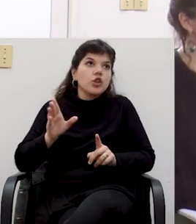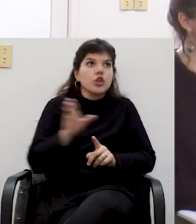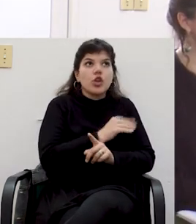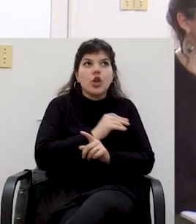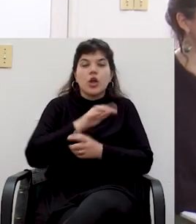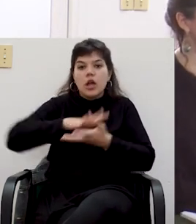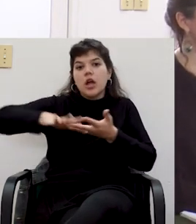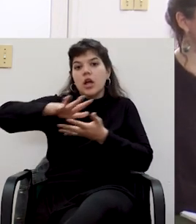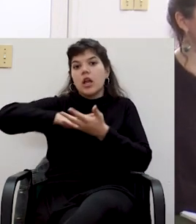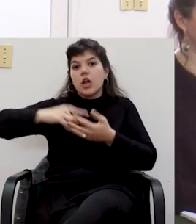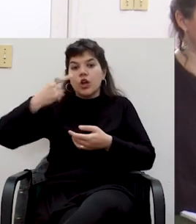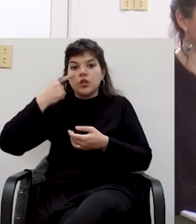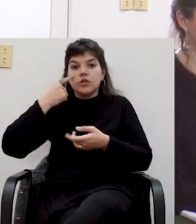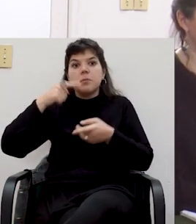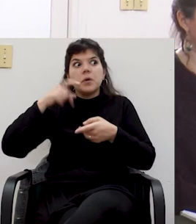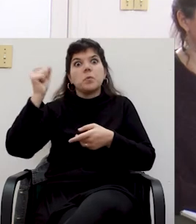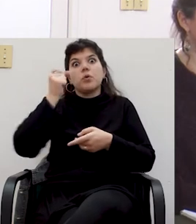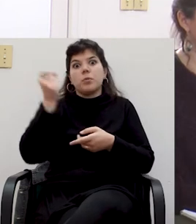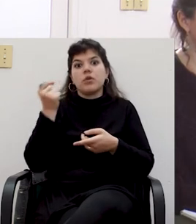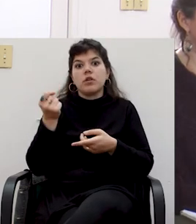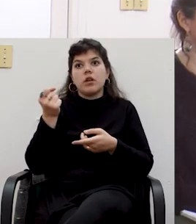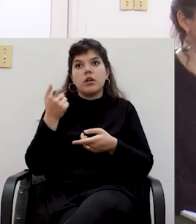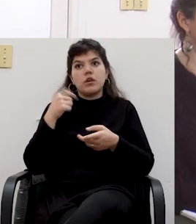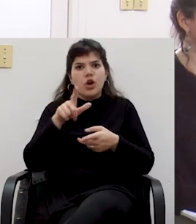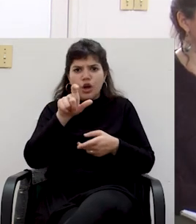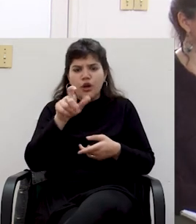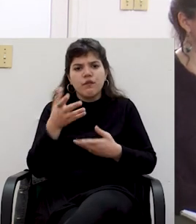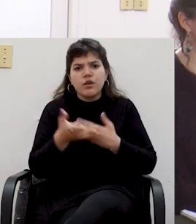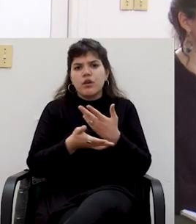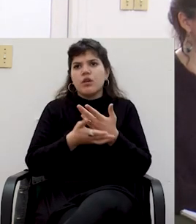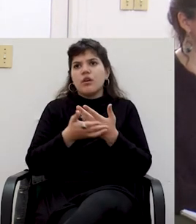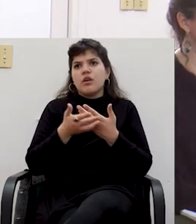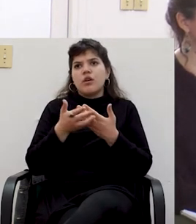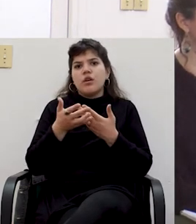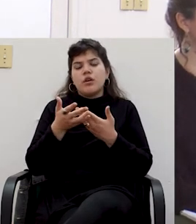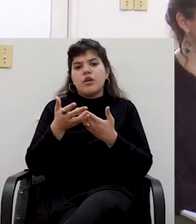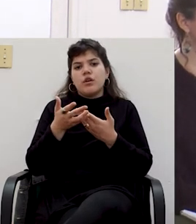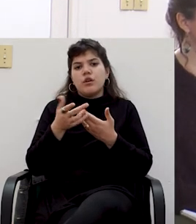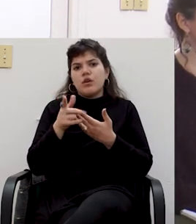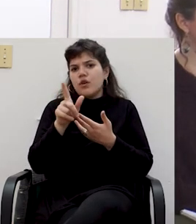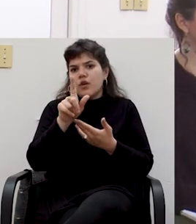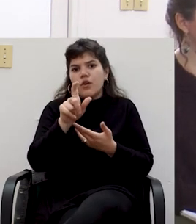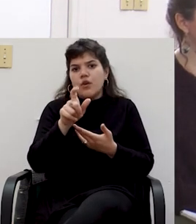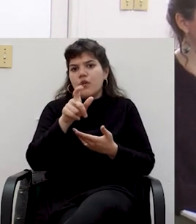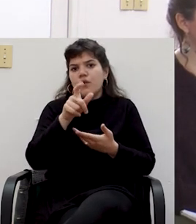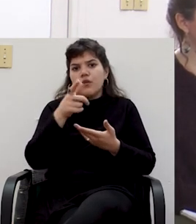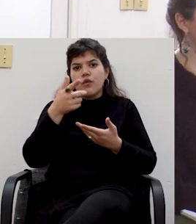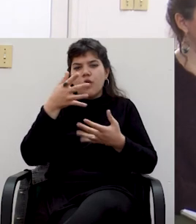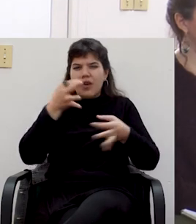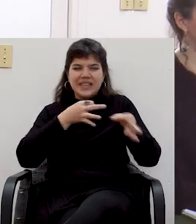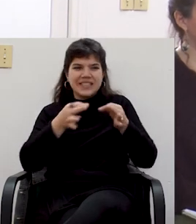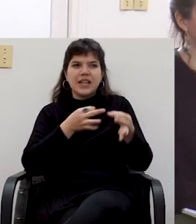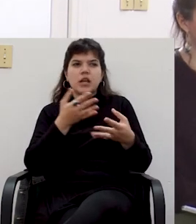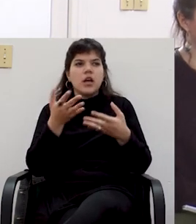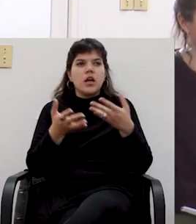áreas de conocimiento es muy importante. Sin duda que las estrategias